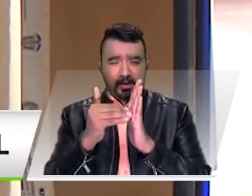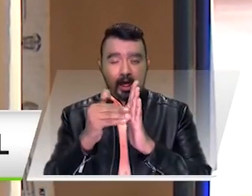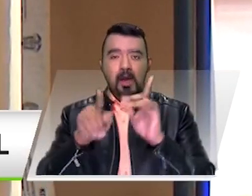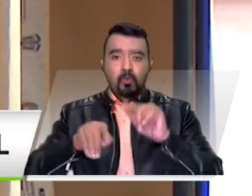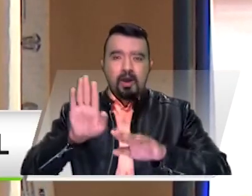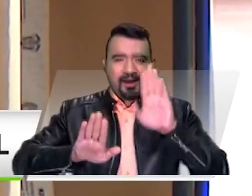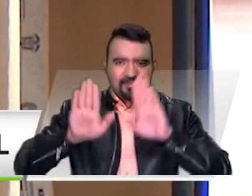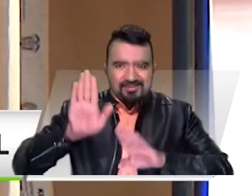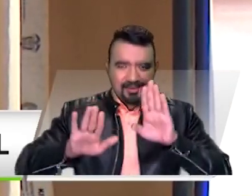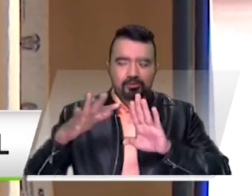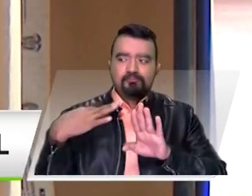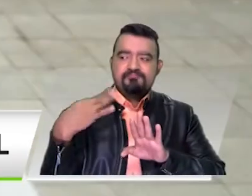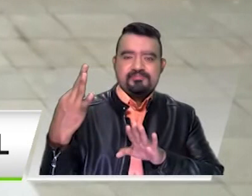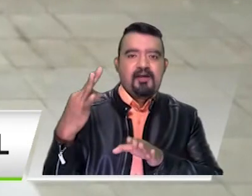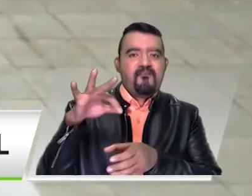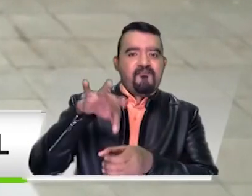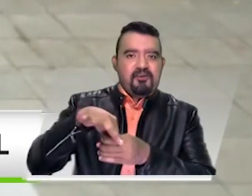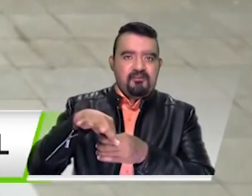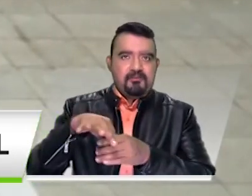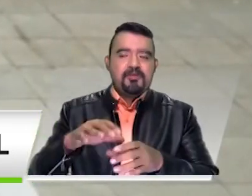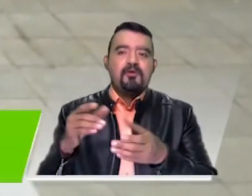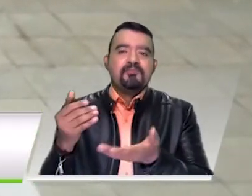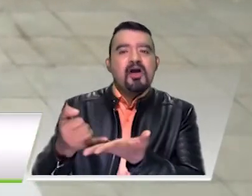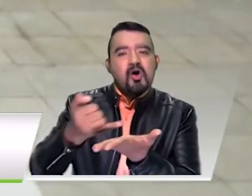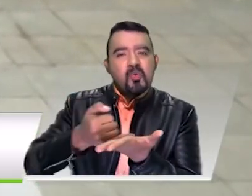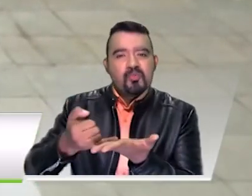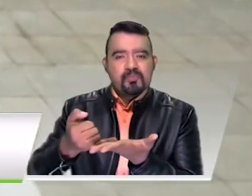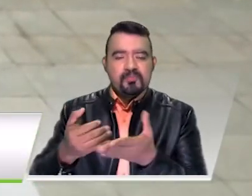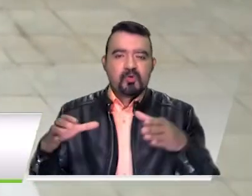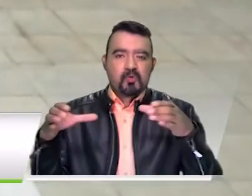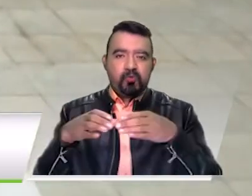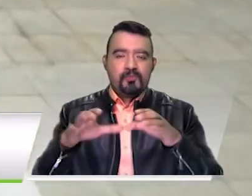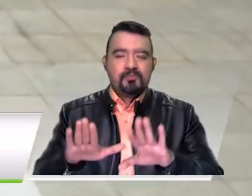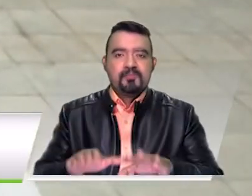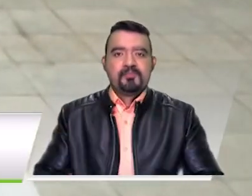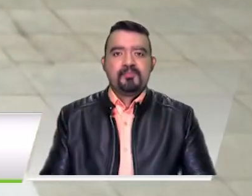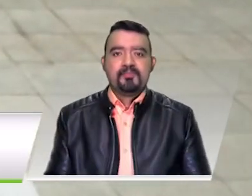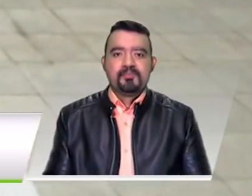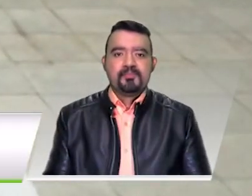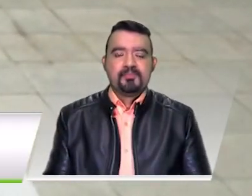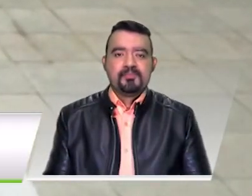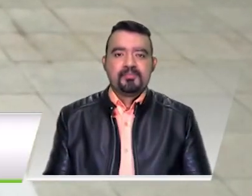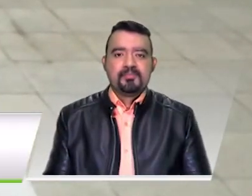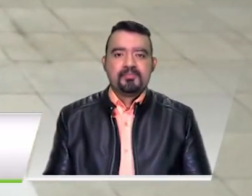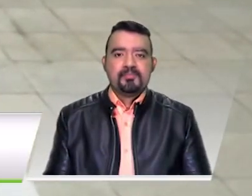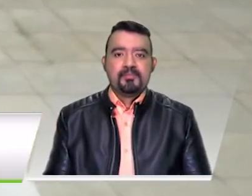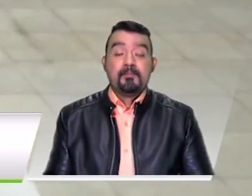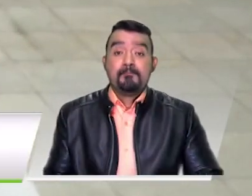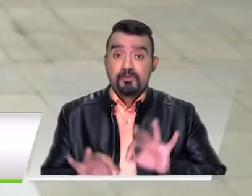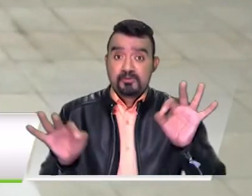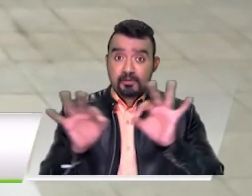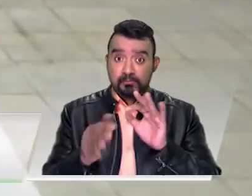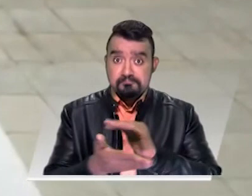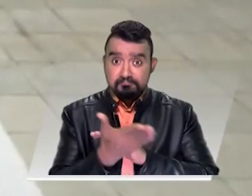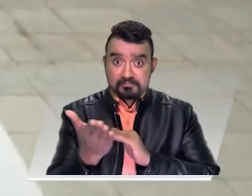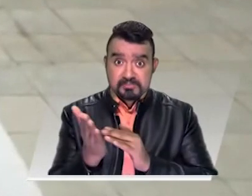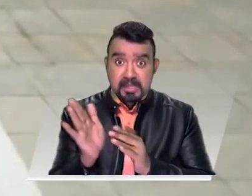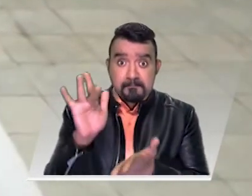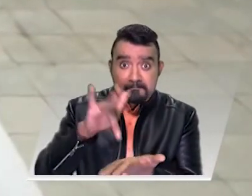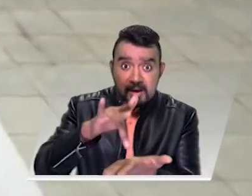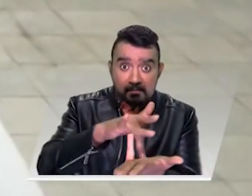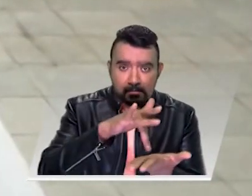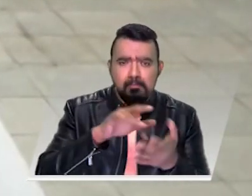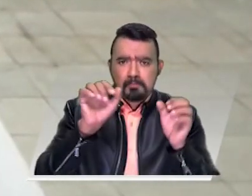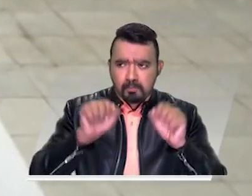para ocupar cargos directivos. Es muy importante que participemos en las votaciones para que